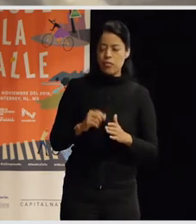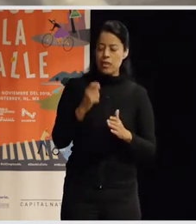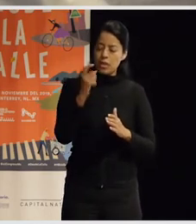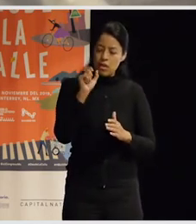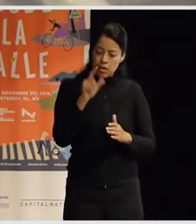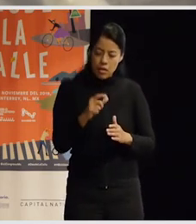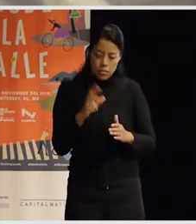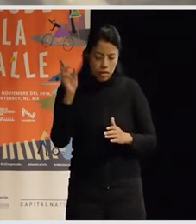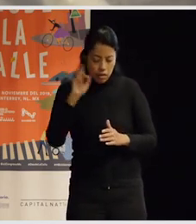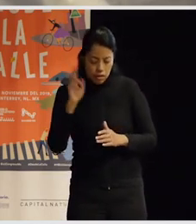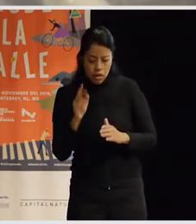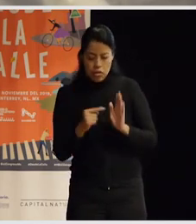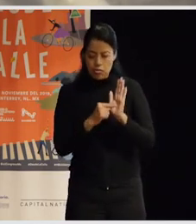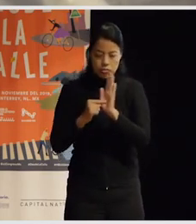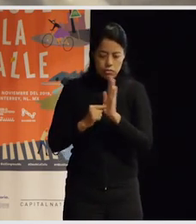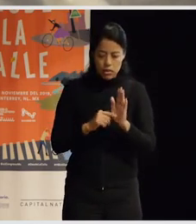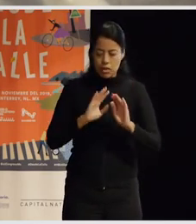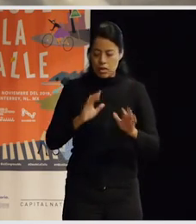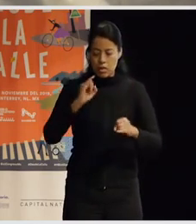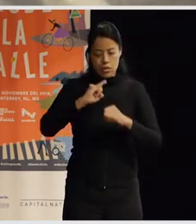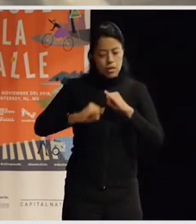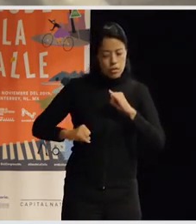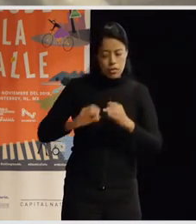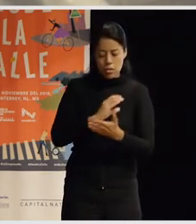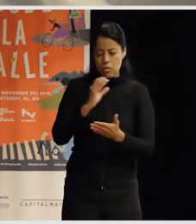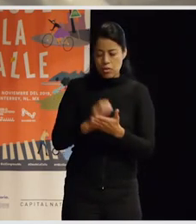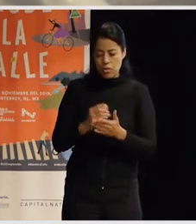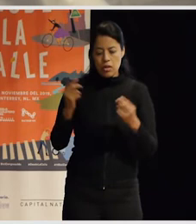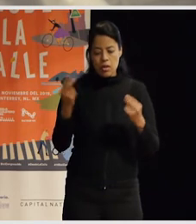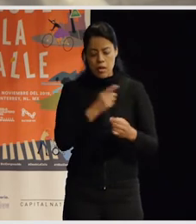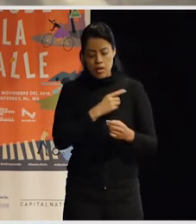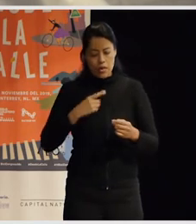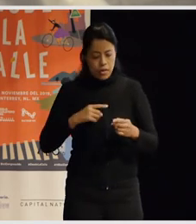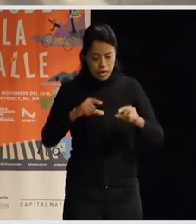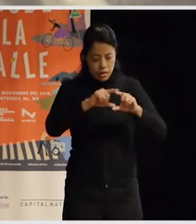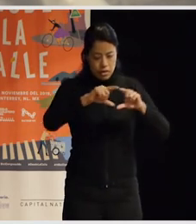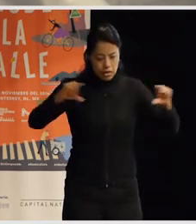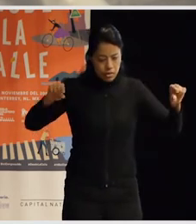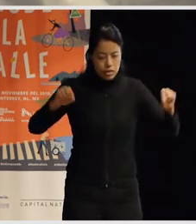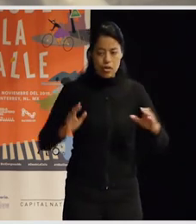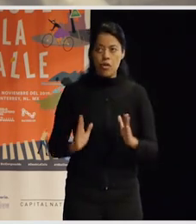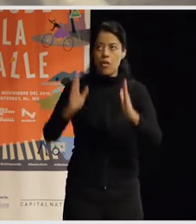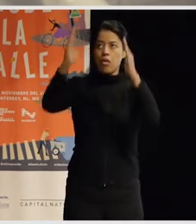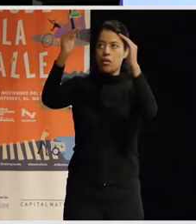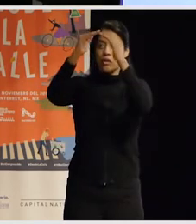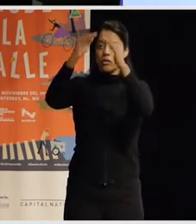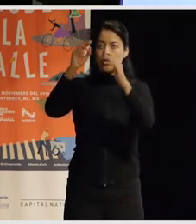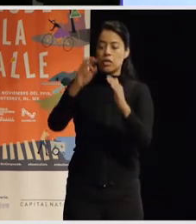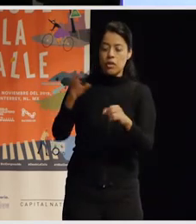pero ya al final decidimos para la última ciudad que tendrían que ir estas bandas que comento haydee en los tótems sobre estas